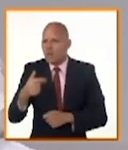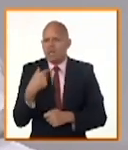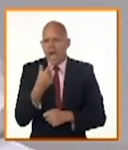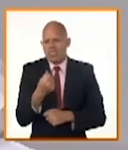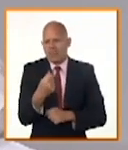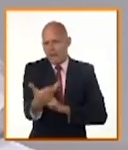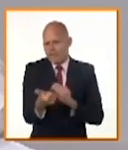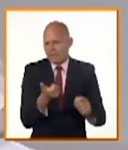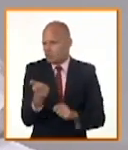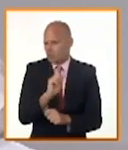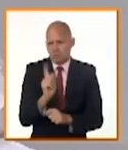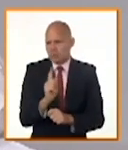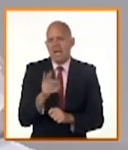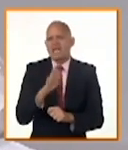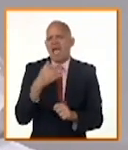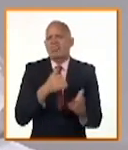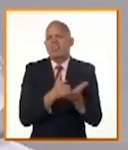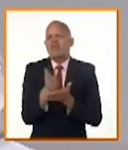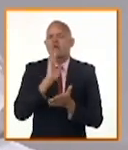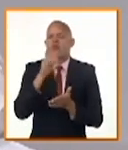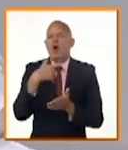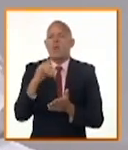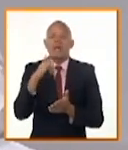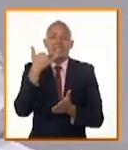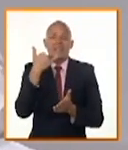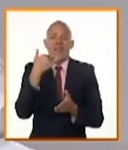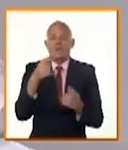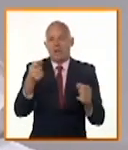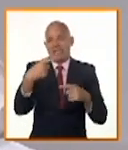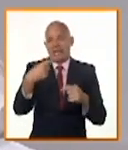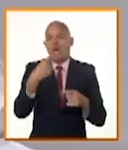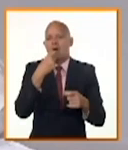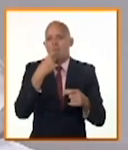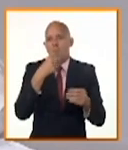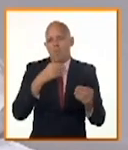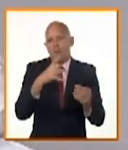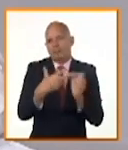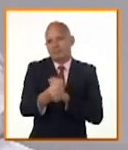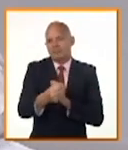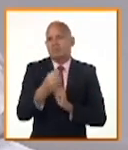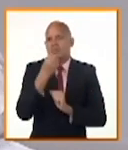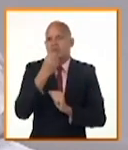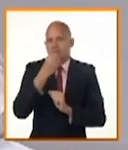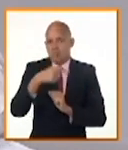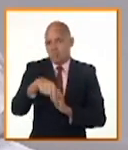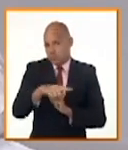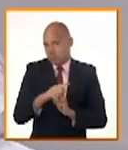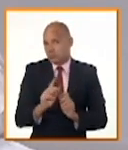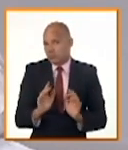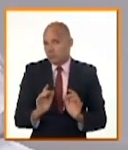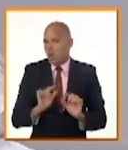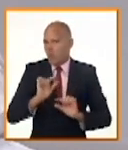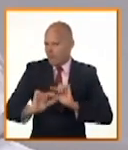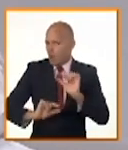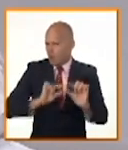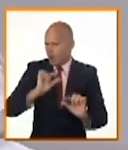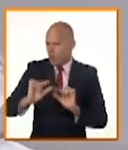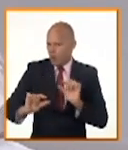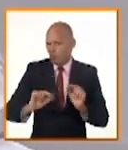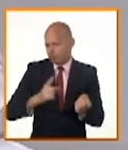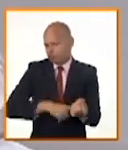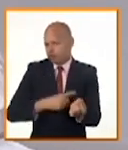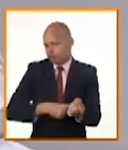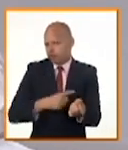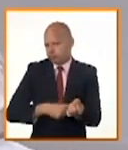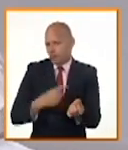en un proceso gradual pero pensamos que sobre todo hacia la sociedad el servicio de caja extra es un servicio que hacer que el servicio financiero que es una